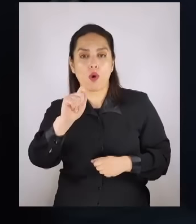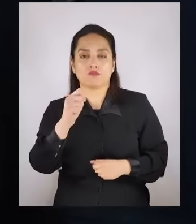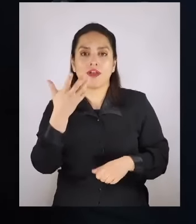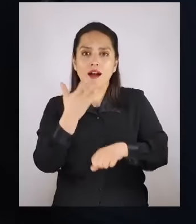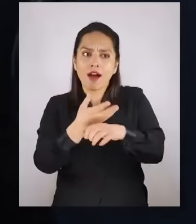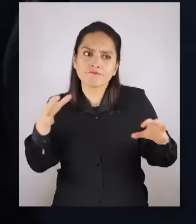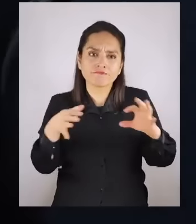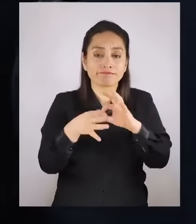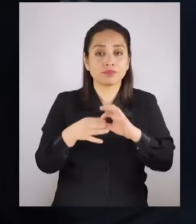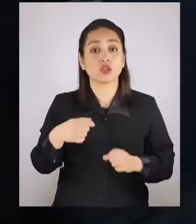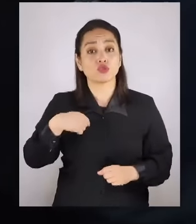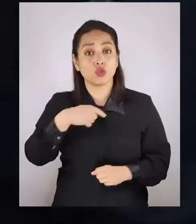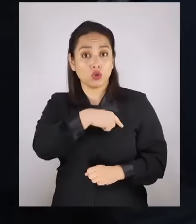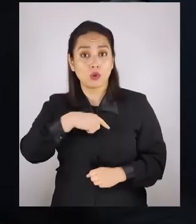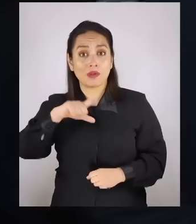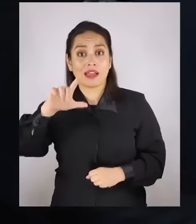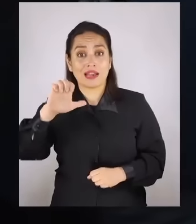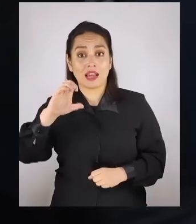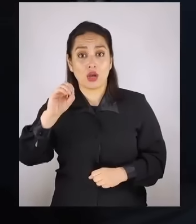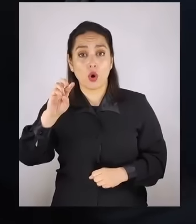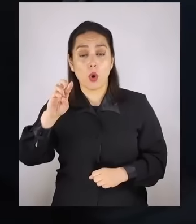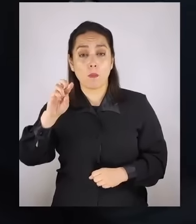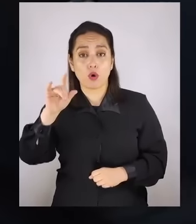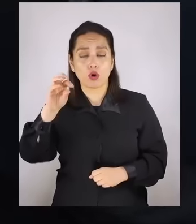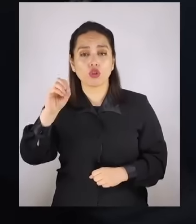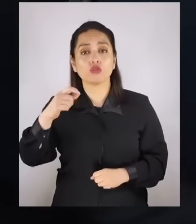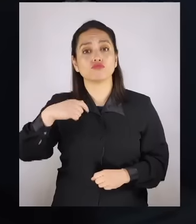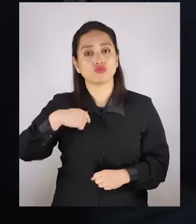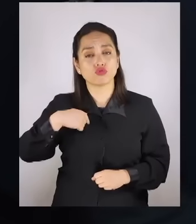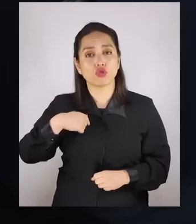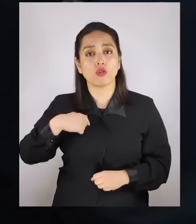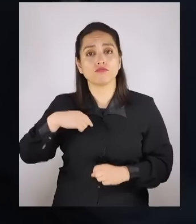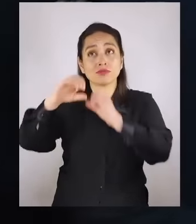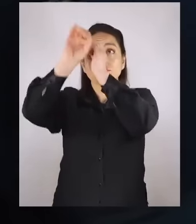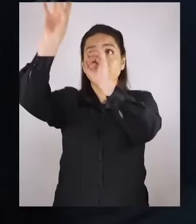Yo soy Leopoldo Infante, soy astrónomo, astrofísico.